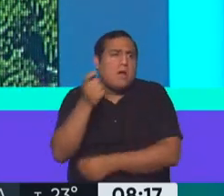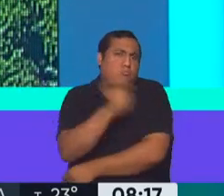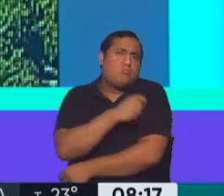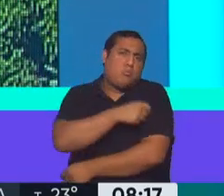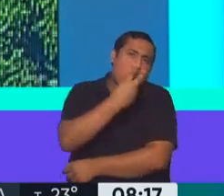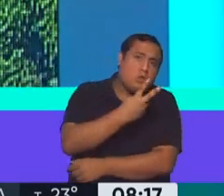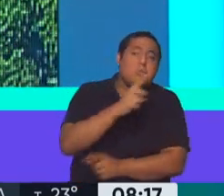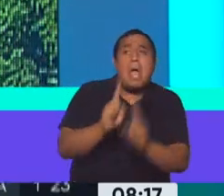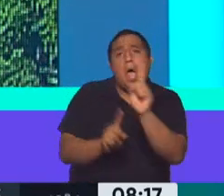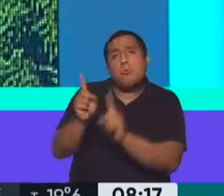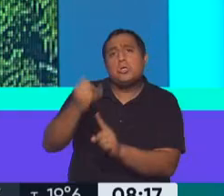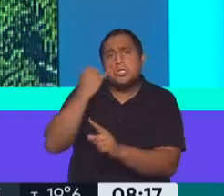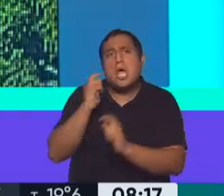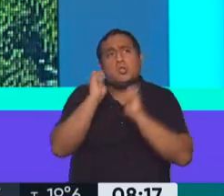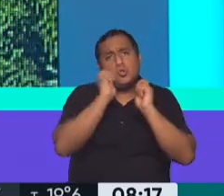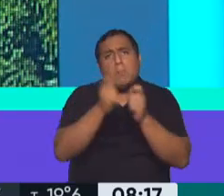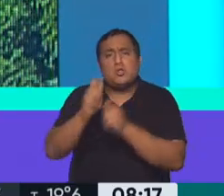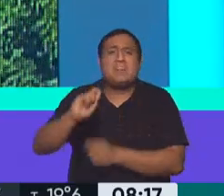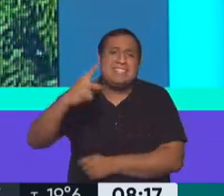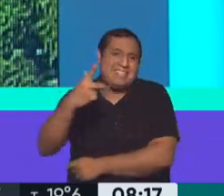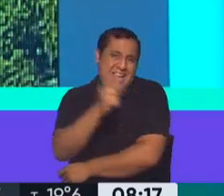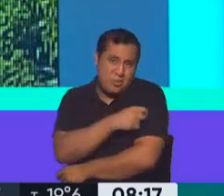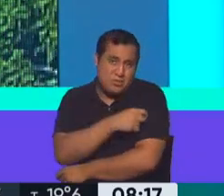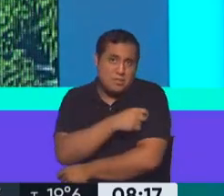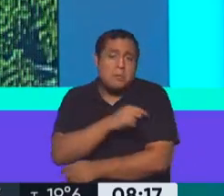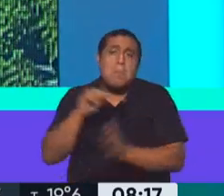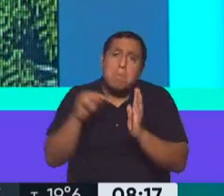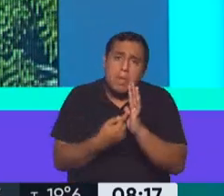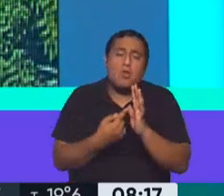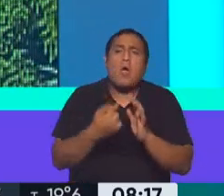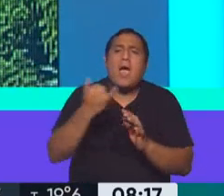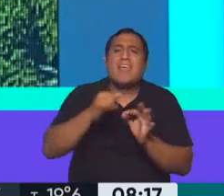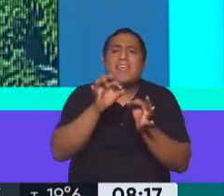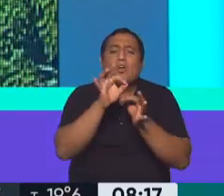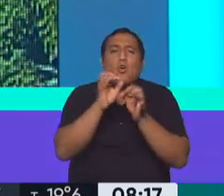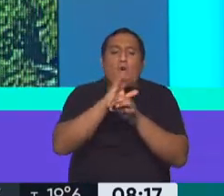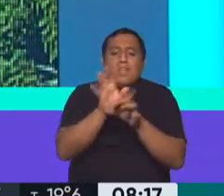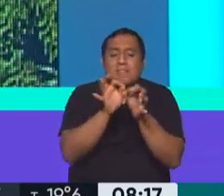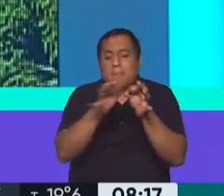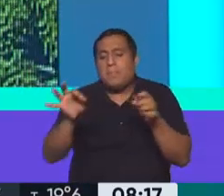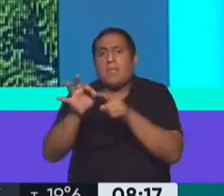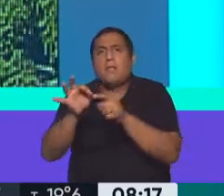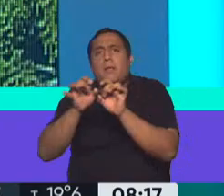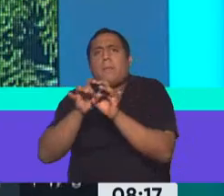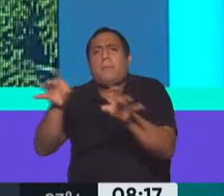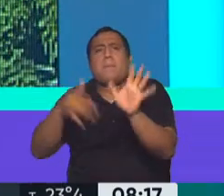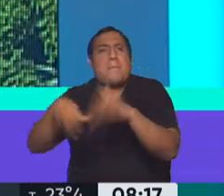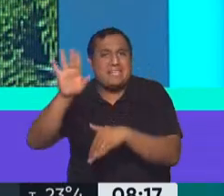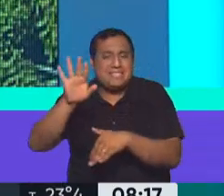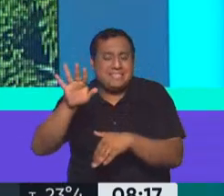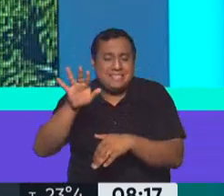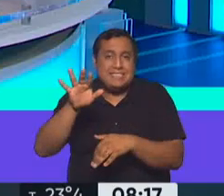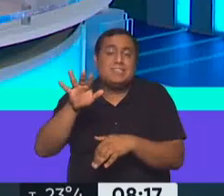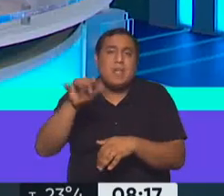inclusive y algunos que se están recibiendo la tercera pero tenemos variante que son mucho más transmisibles que antes entonces lo que estamos viendo